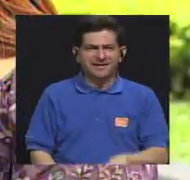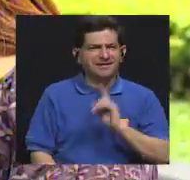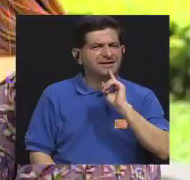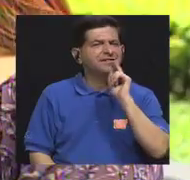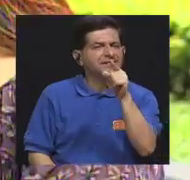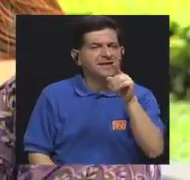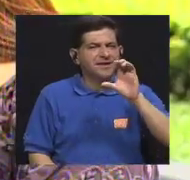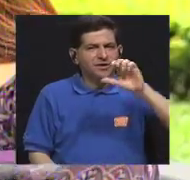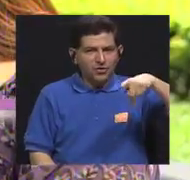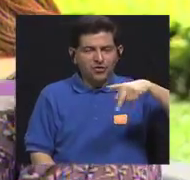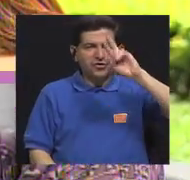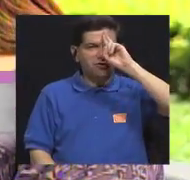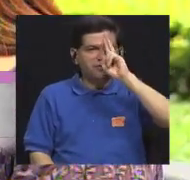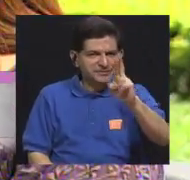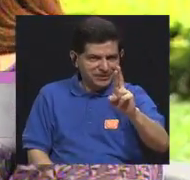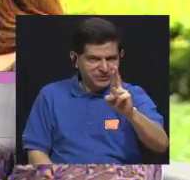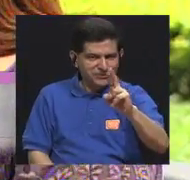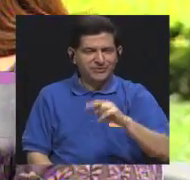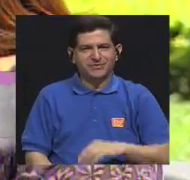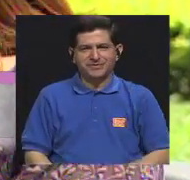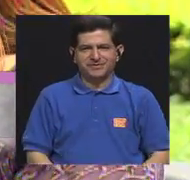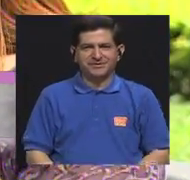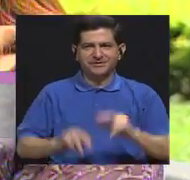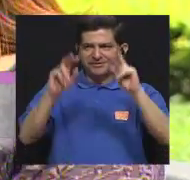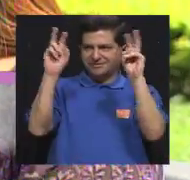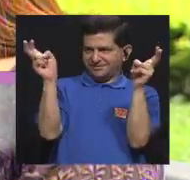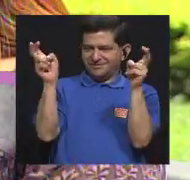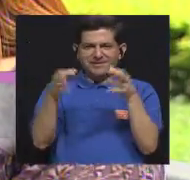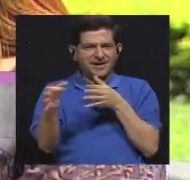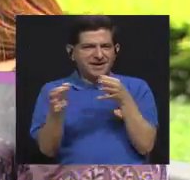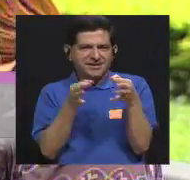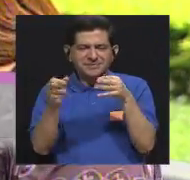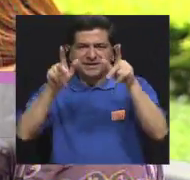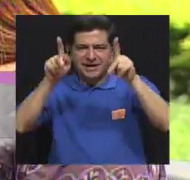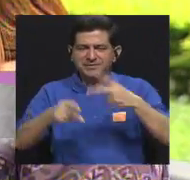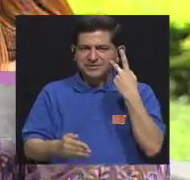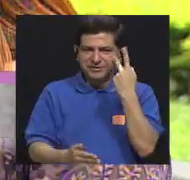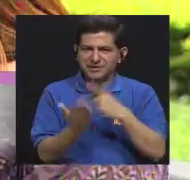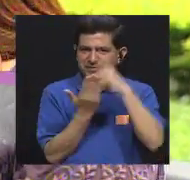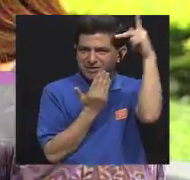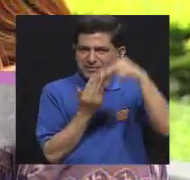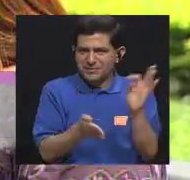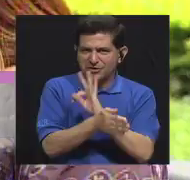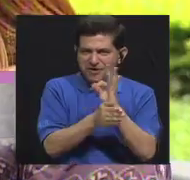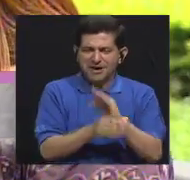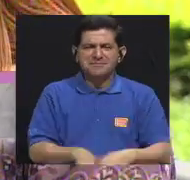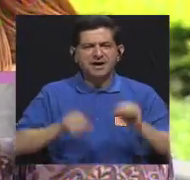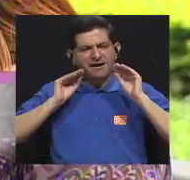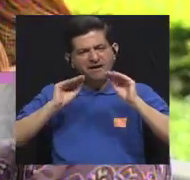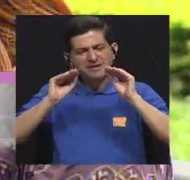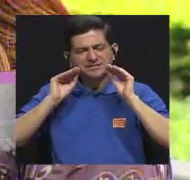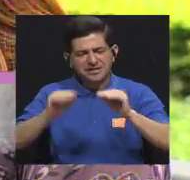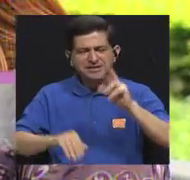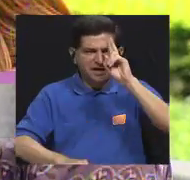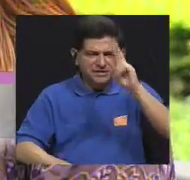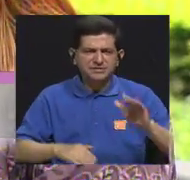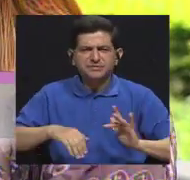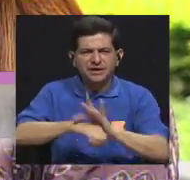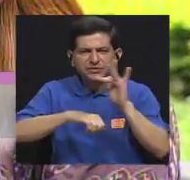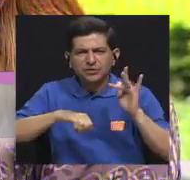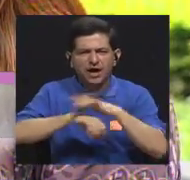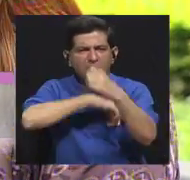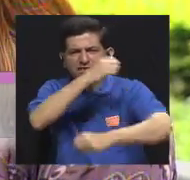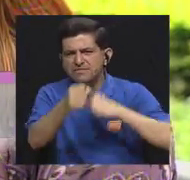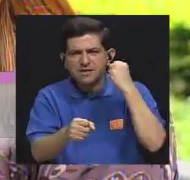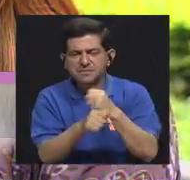señalar, Carolina, el respeto. ¿Cómo poder explicarle a nuestros amigos televidentes, inculcar ese respeto desde edades muy tempranas?